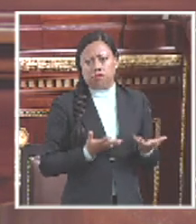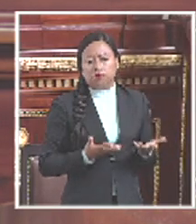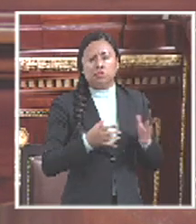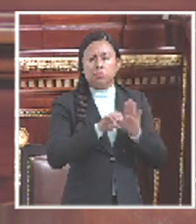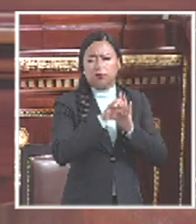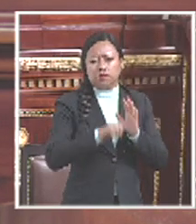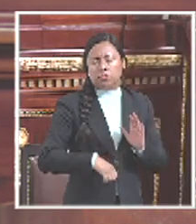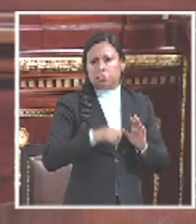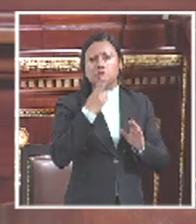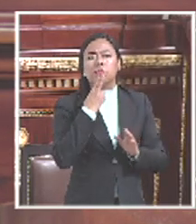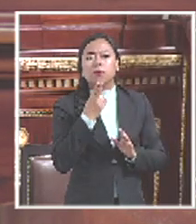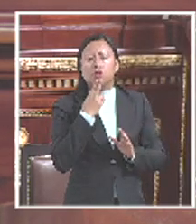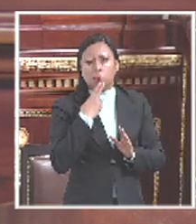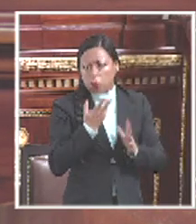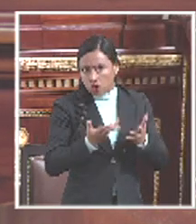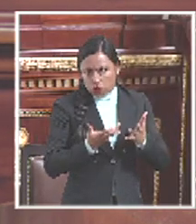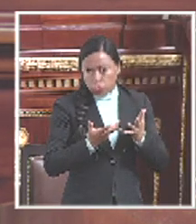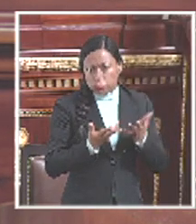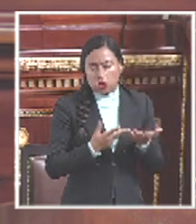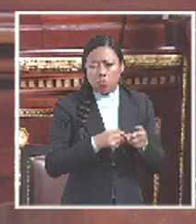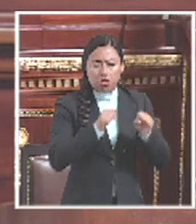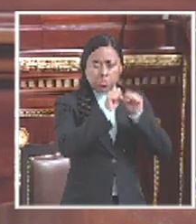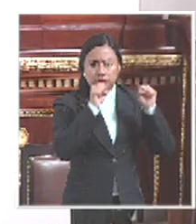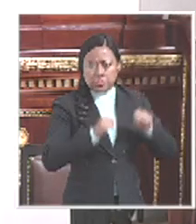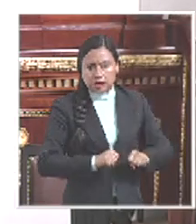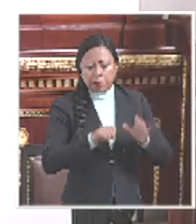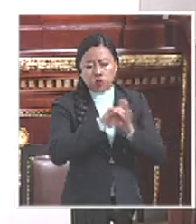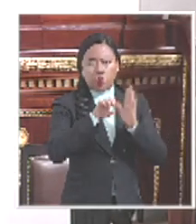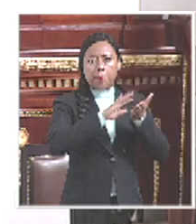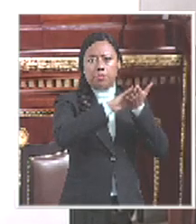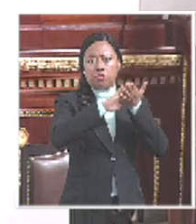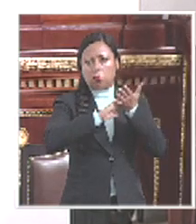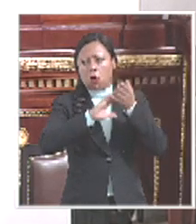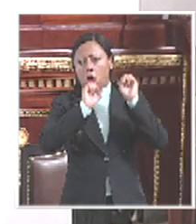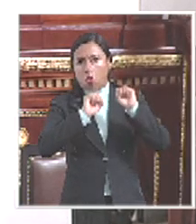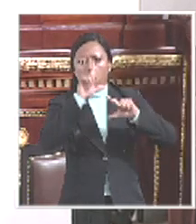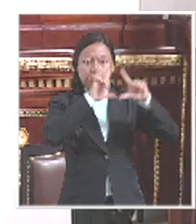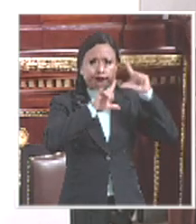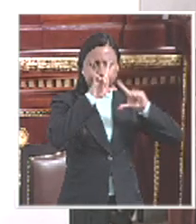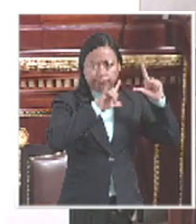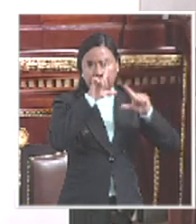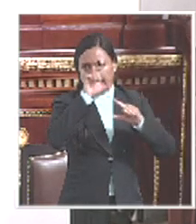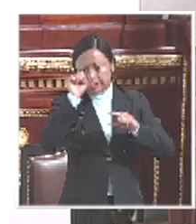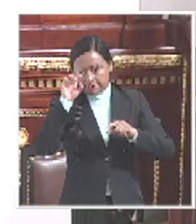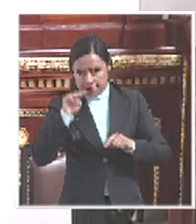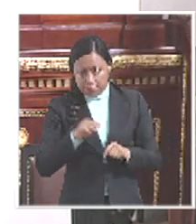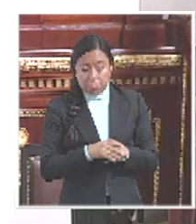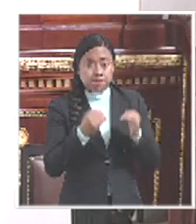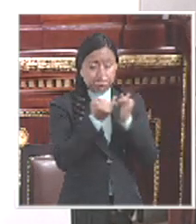el braille y la lengua de señas mexicana. Además, la tecnología nos permite